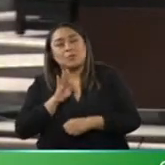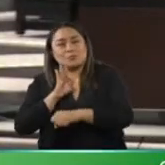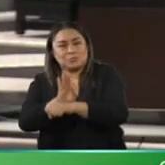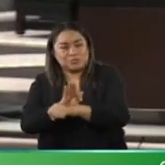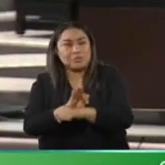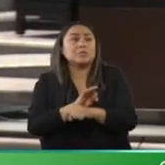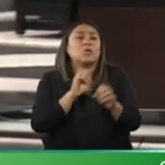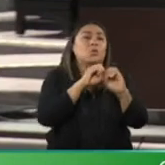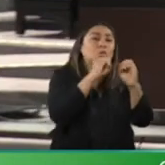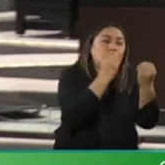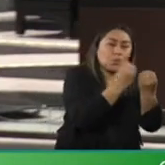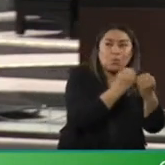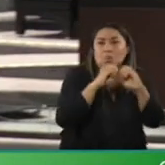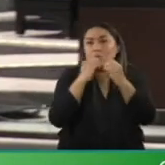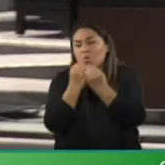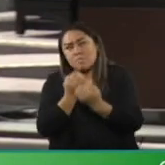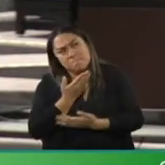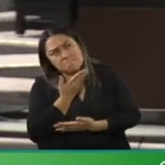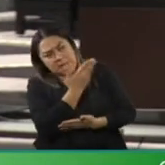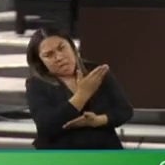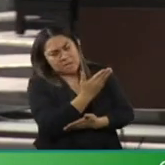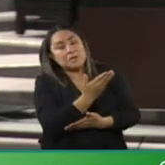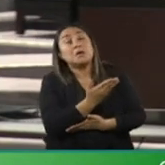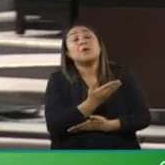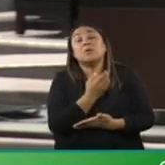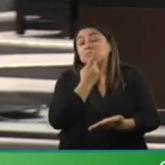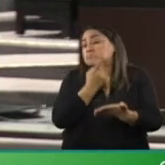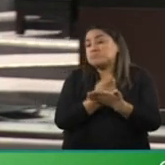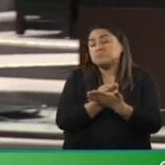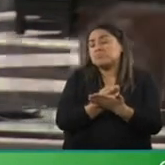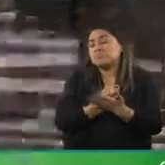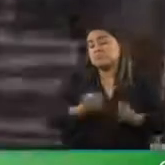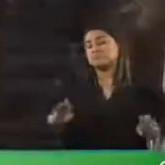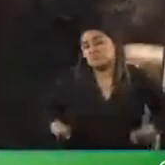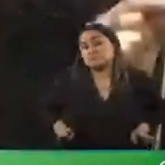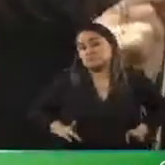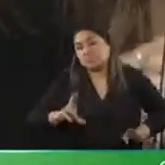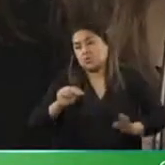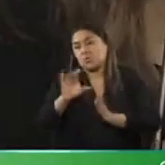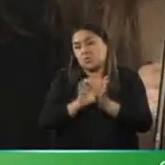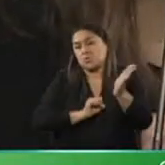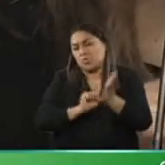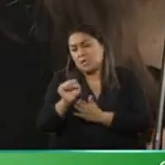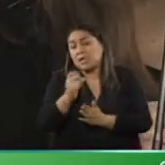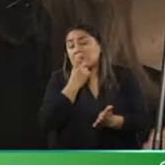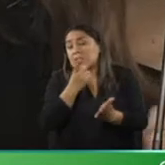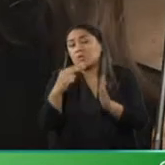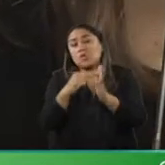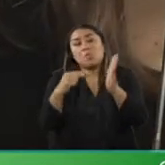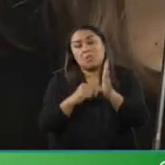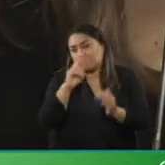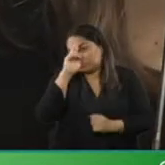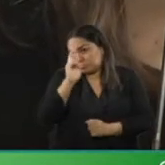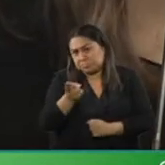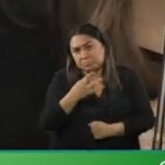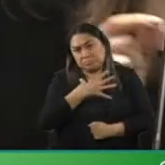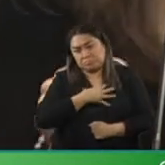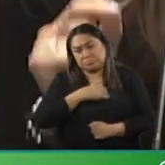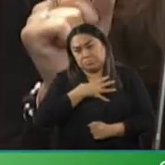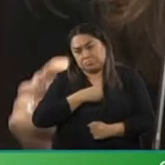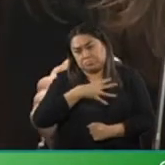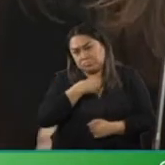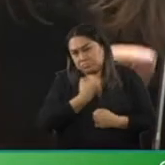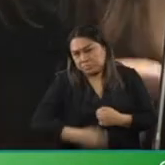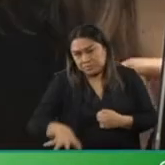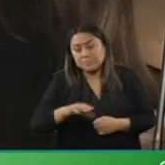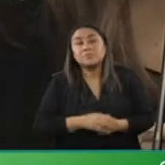organizaciones de la sociedad civil declaró inconstitucional la Norma que penaliza el aborto en Aguascalientes por